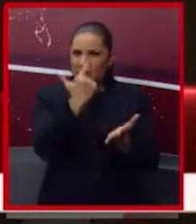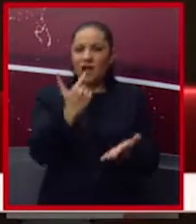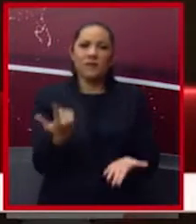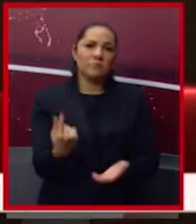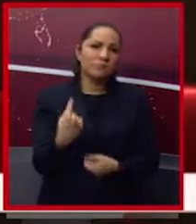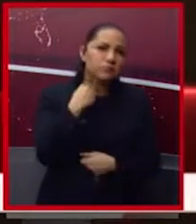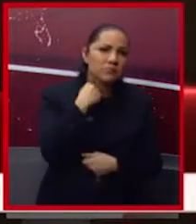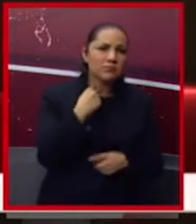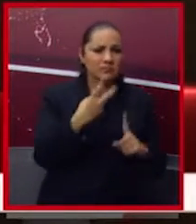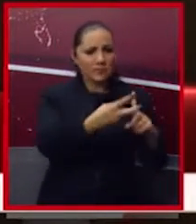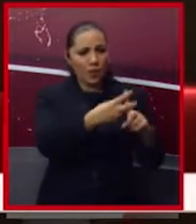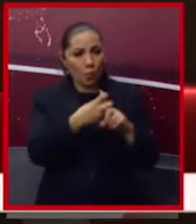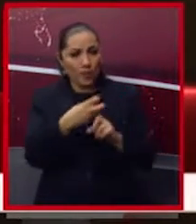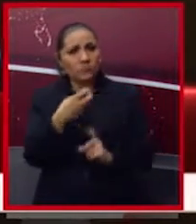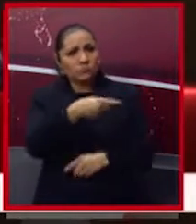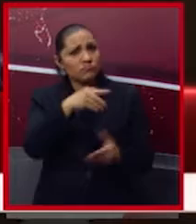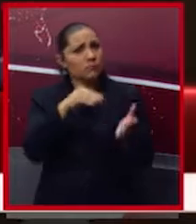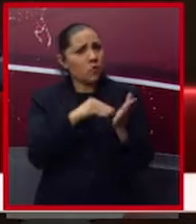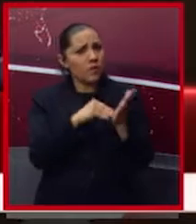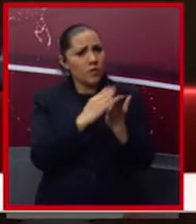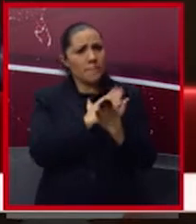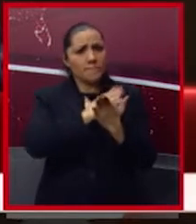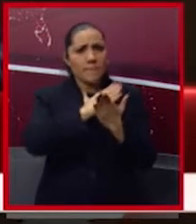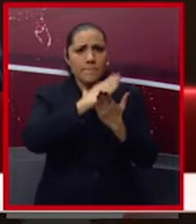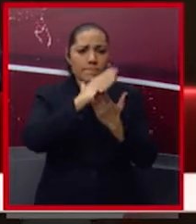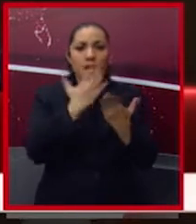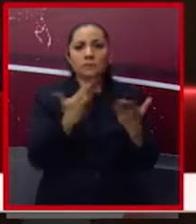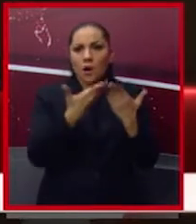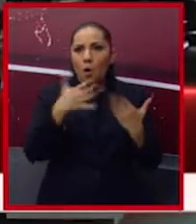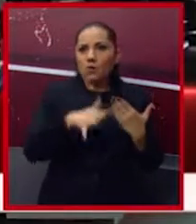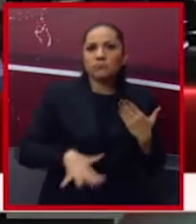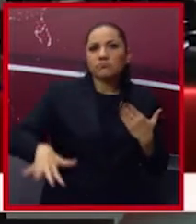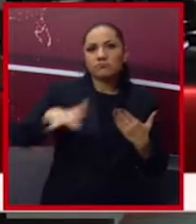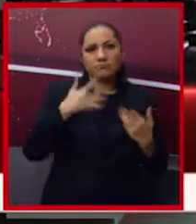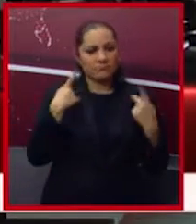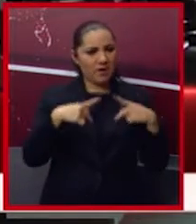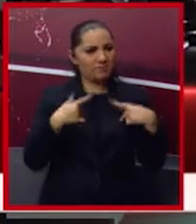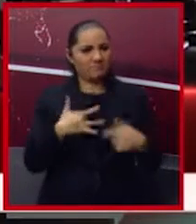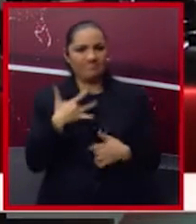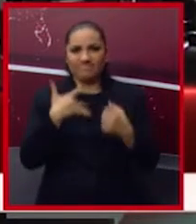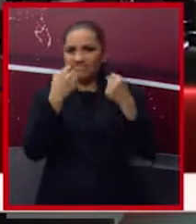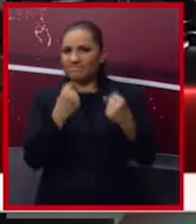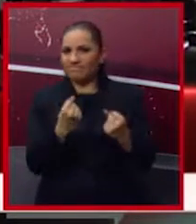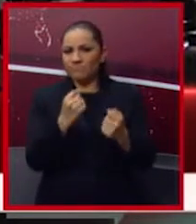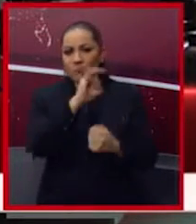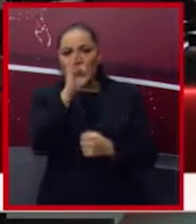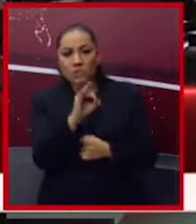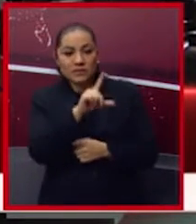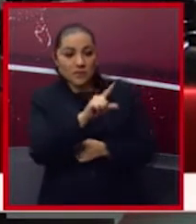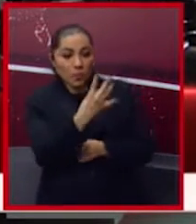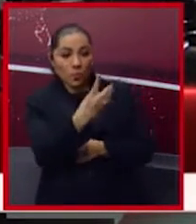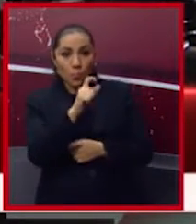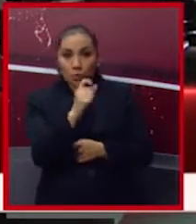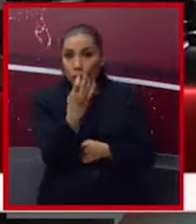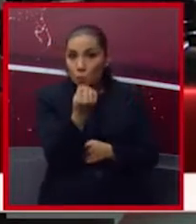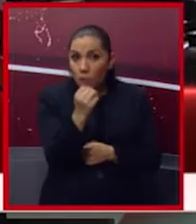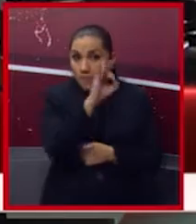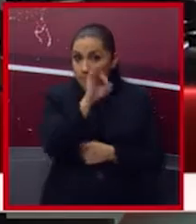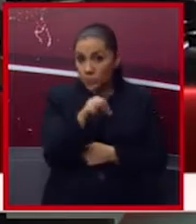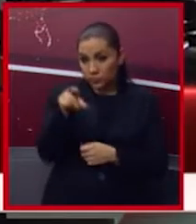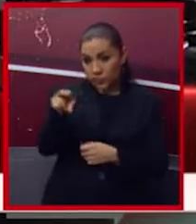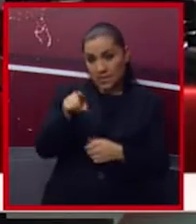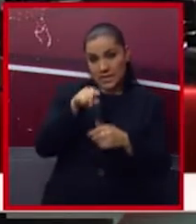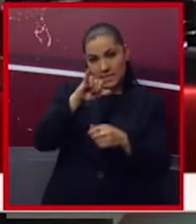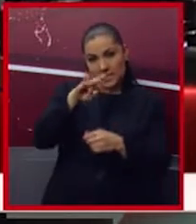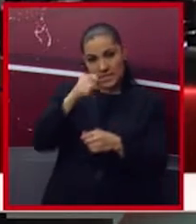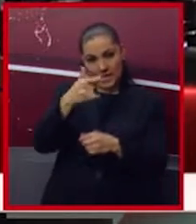los homicidios y los secuestros, lo que ha generado una percepción de inseguridad entre el 74.9% de la población, según cifras